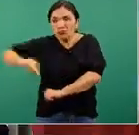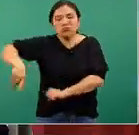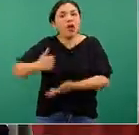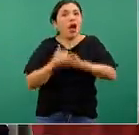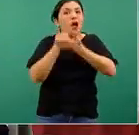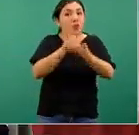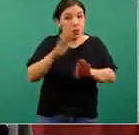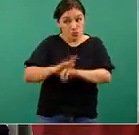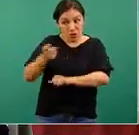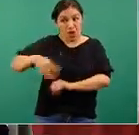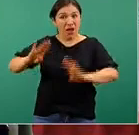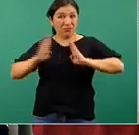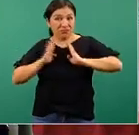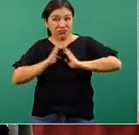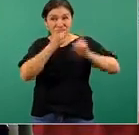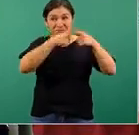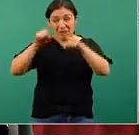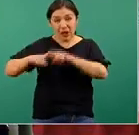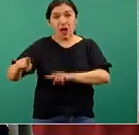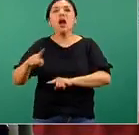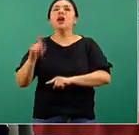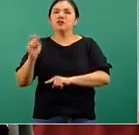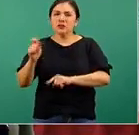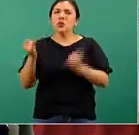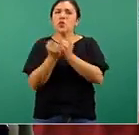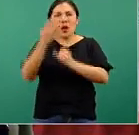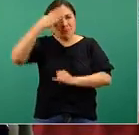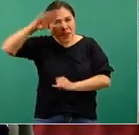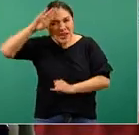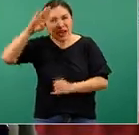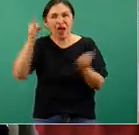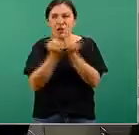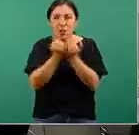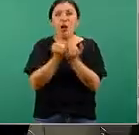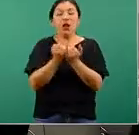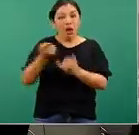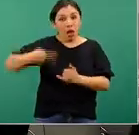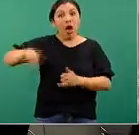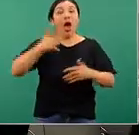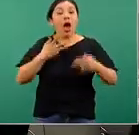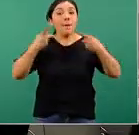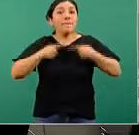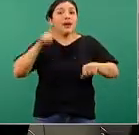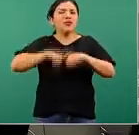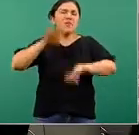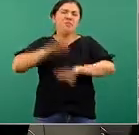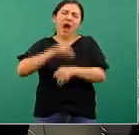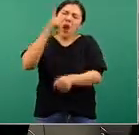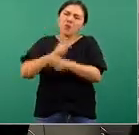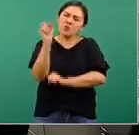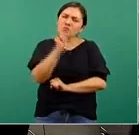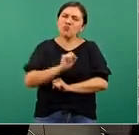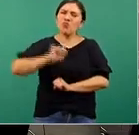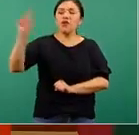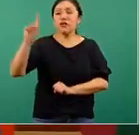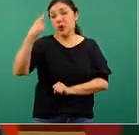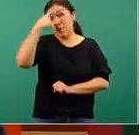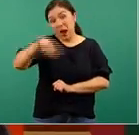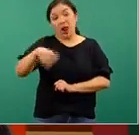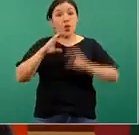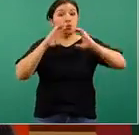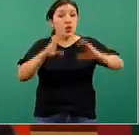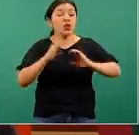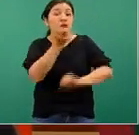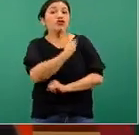dado que en las Fuerzas Armadas, tanto el Ejército como en la Marina, hay un personal de altísimo nivel de competencia en